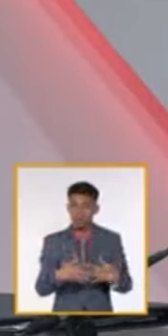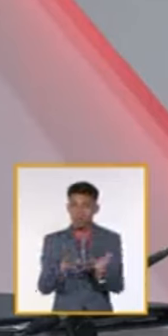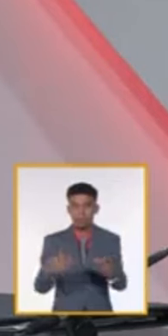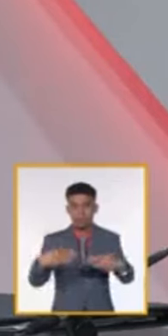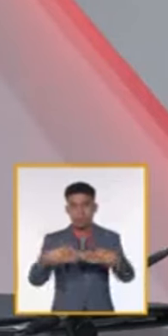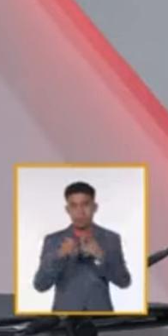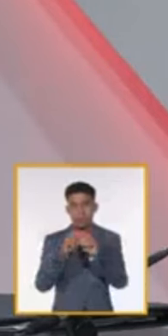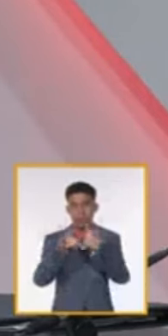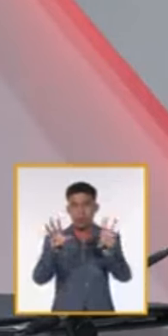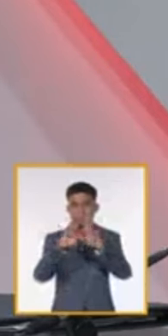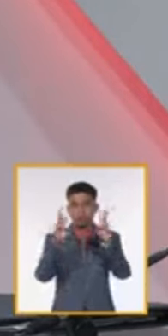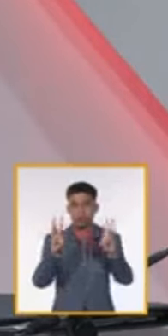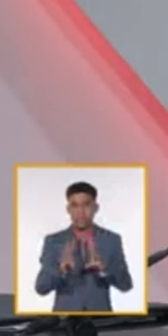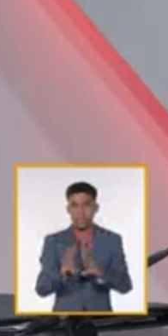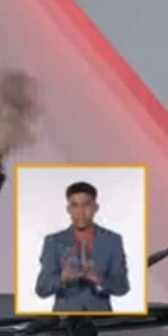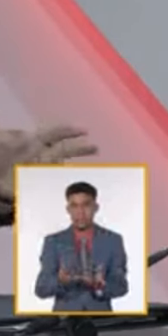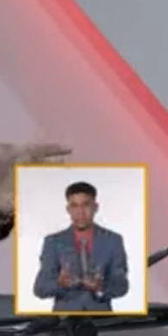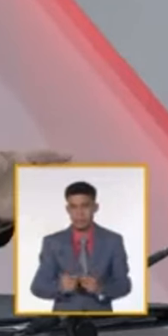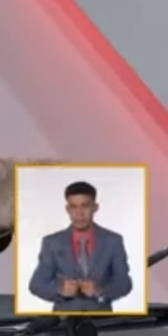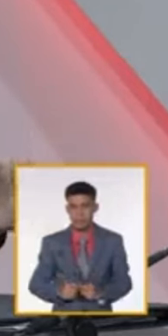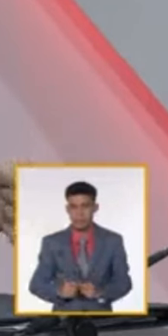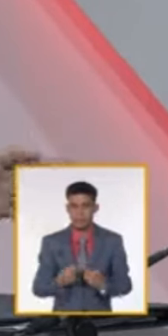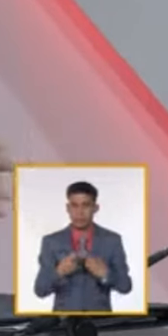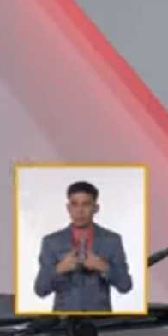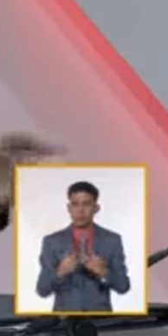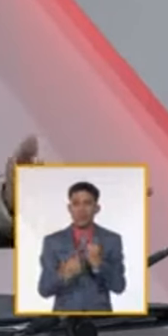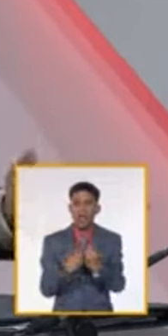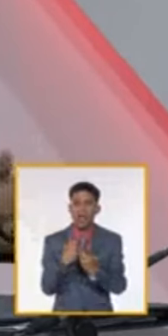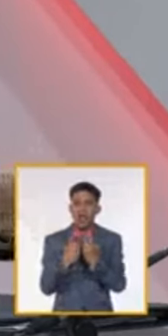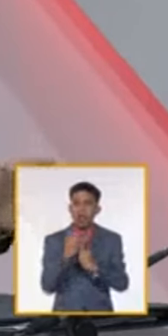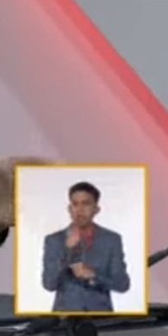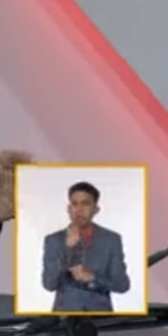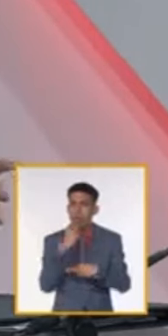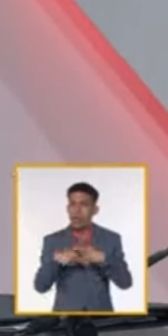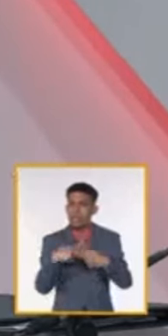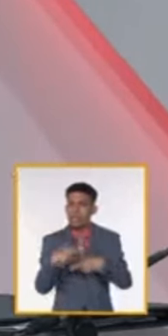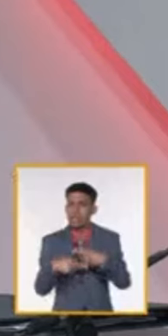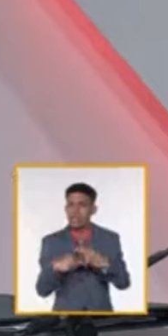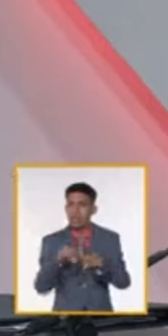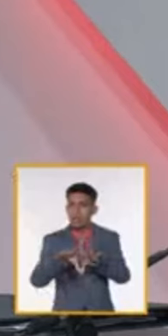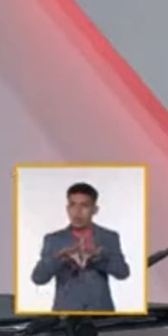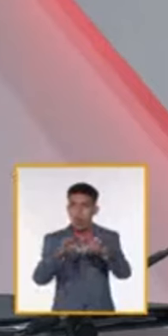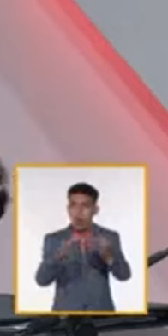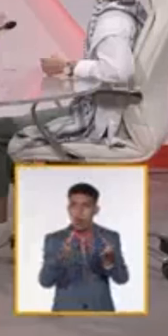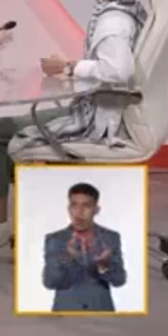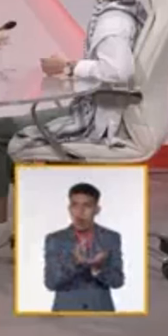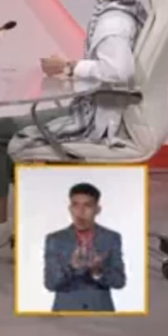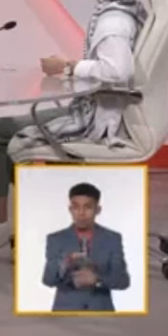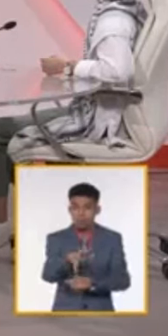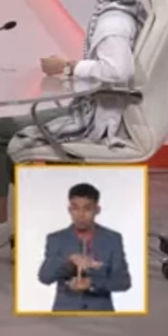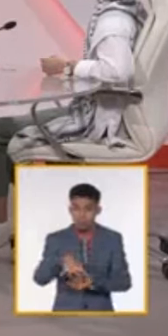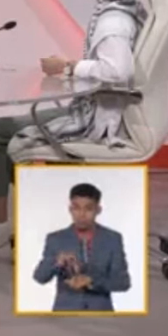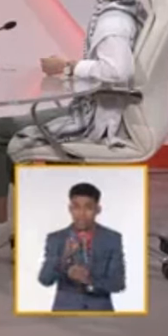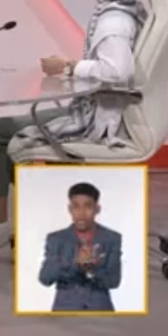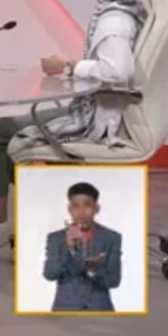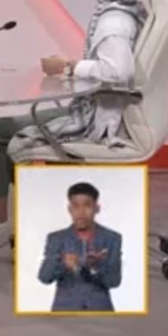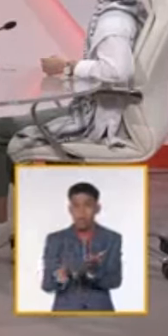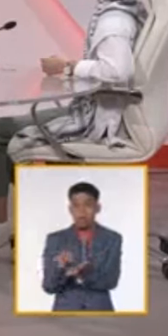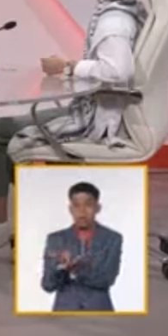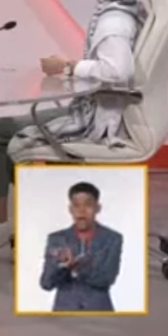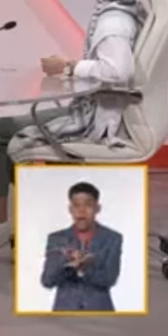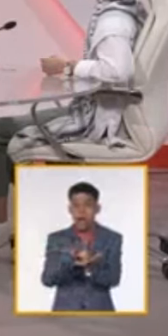estudiantes de Derecho. Pero ¿qué puede pasar con todos esos estudiantes que han sido o expulsados o han